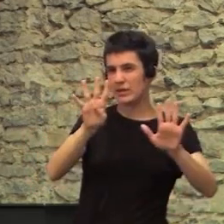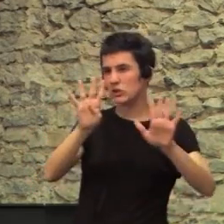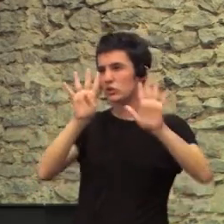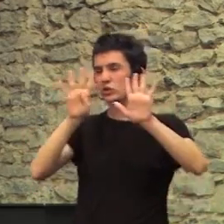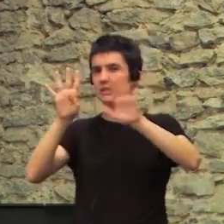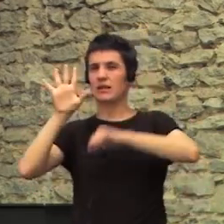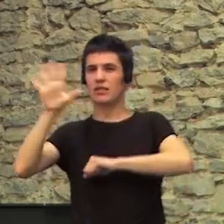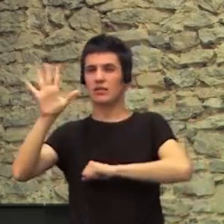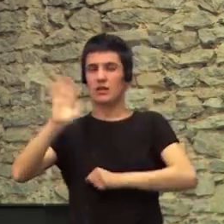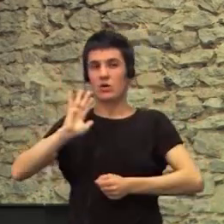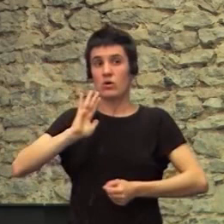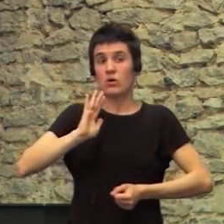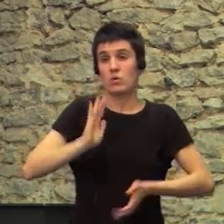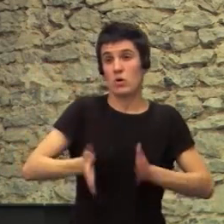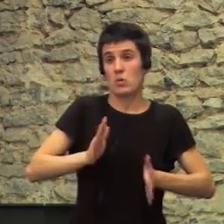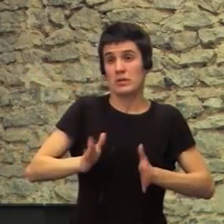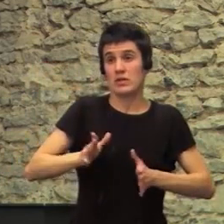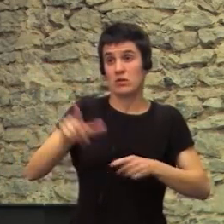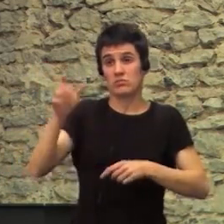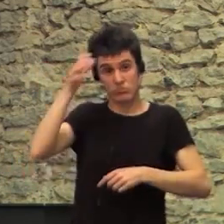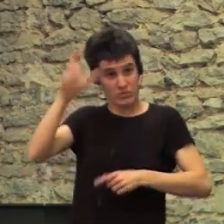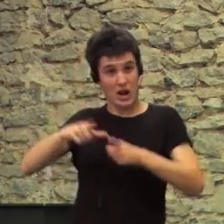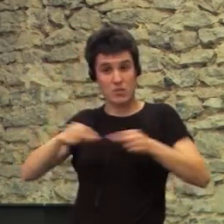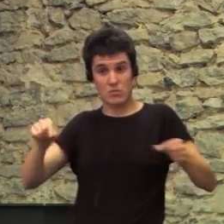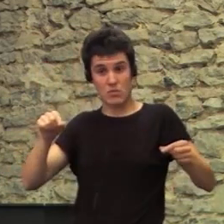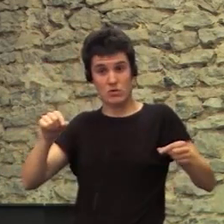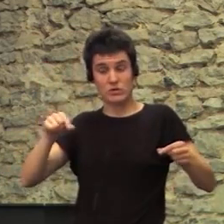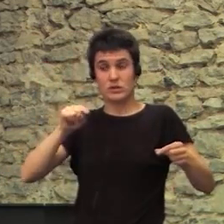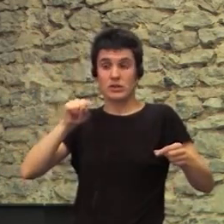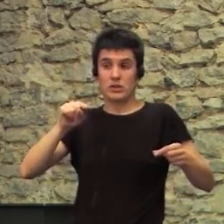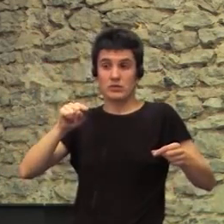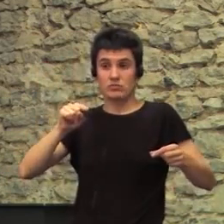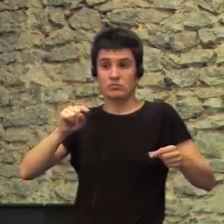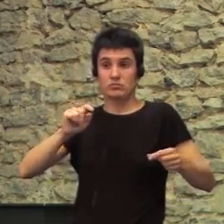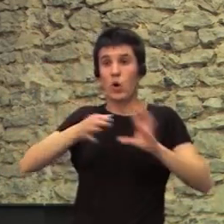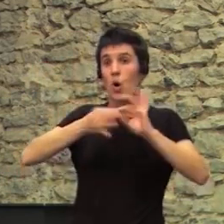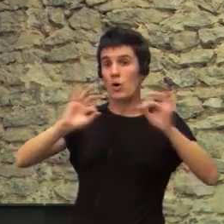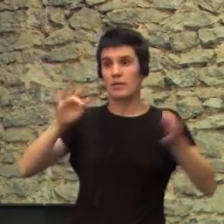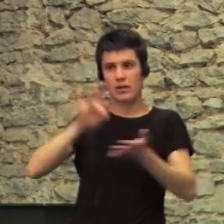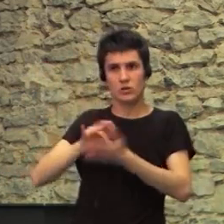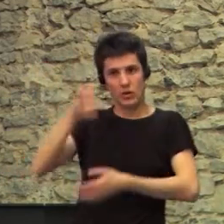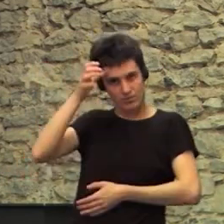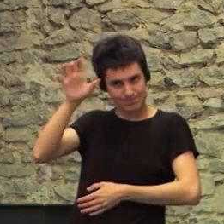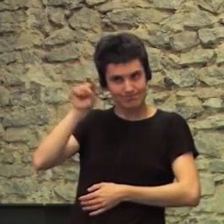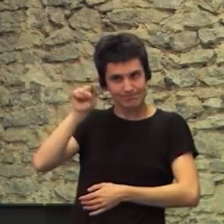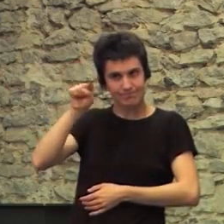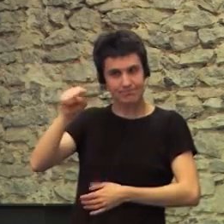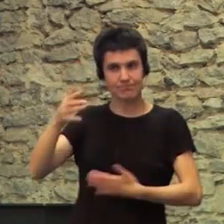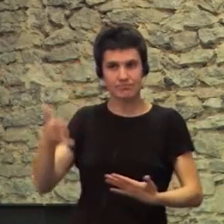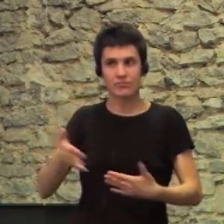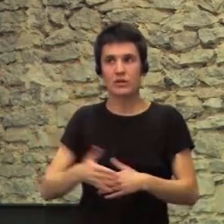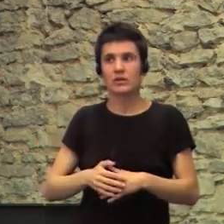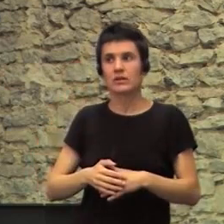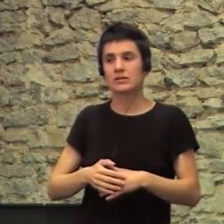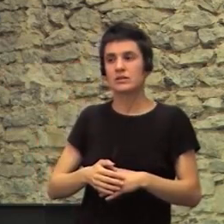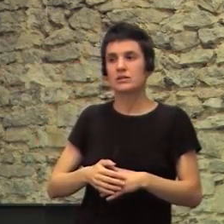1985 en las competiciones en Japón. Fueron unas Olimpiadas de Japón. Y bueno, aunque en un principio